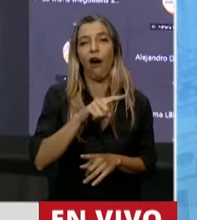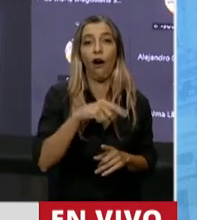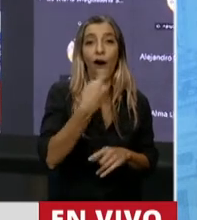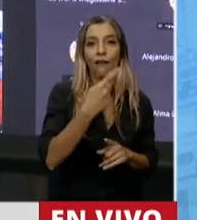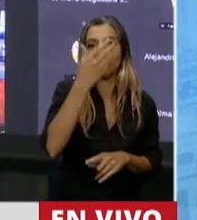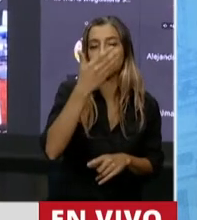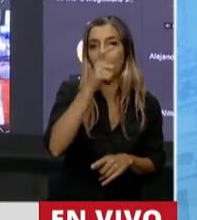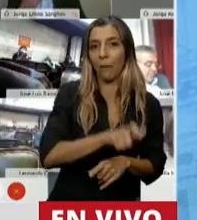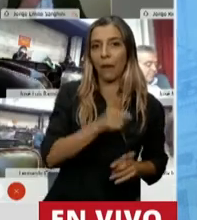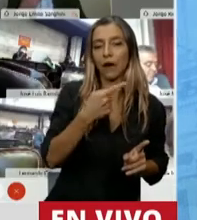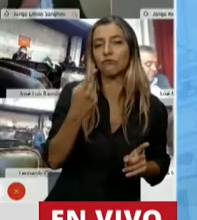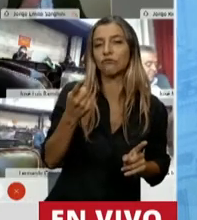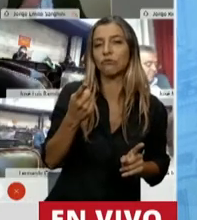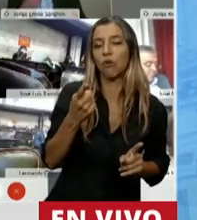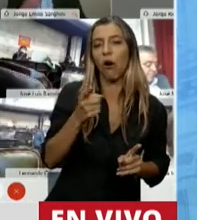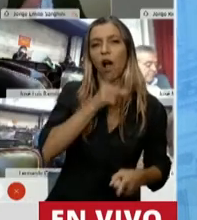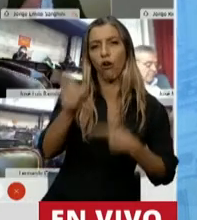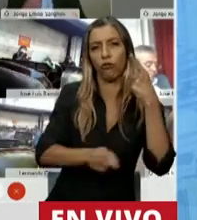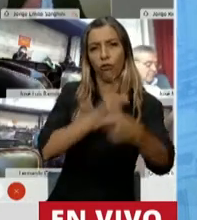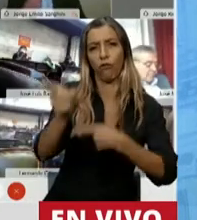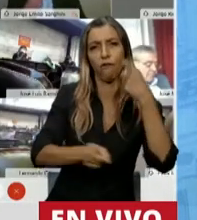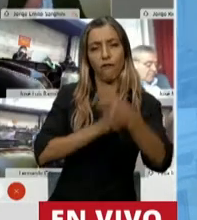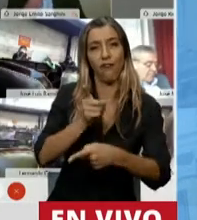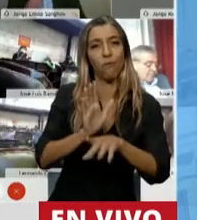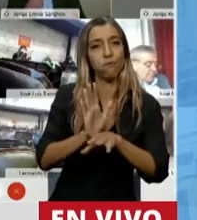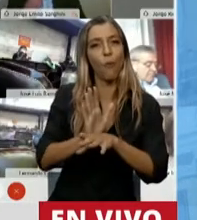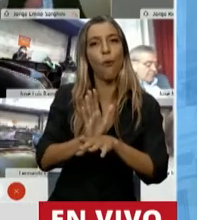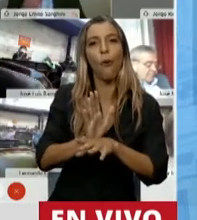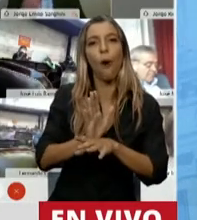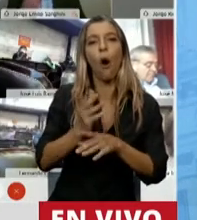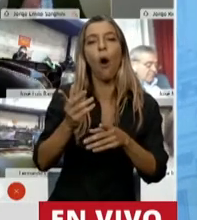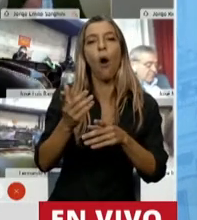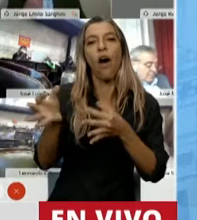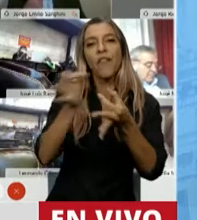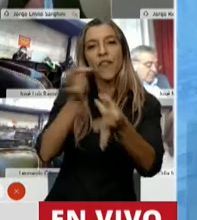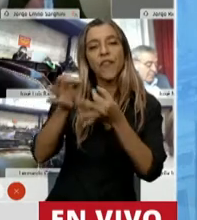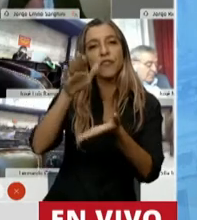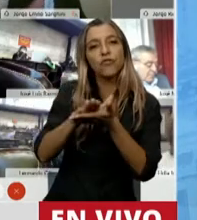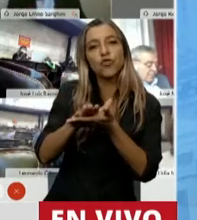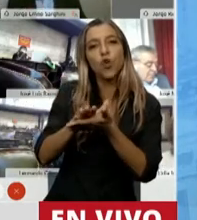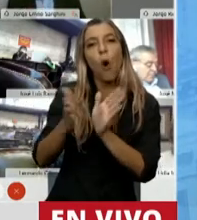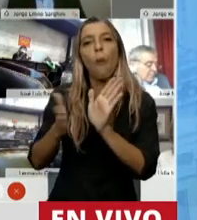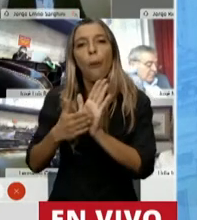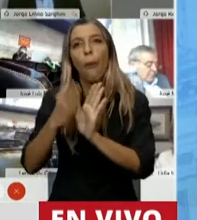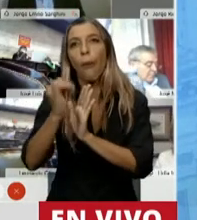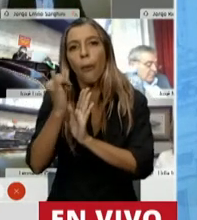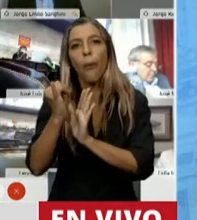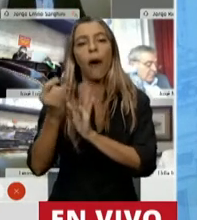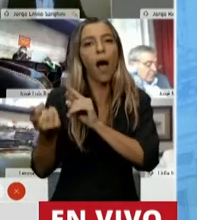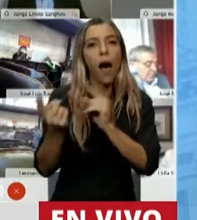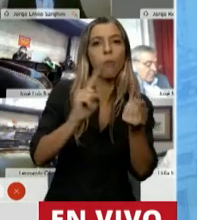los argumentos. Y eso es la técnica que se ha venido utilizando. Yo no me